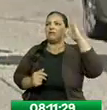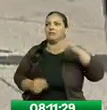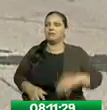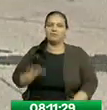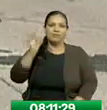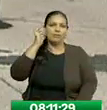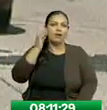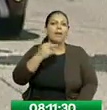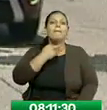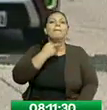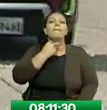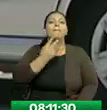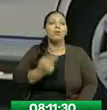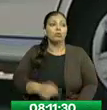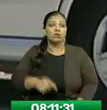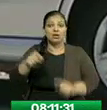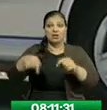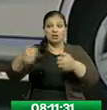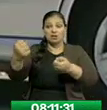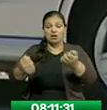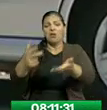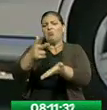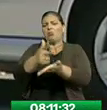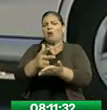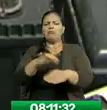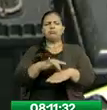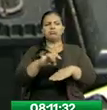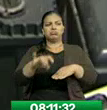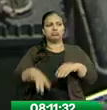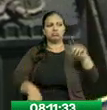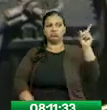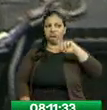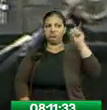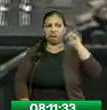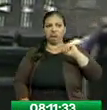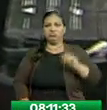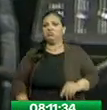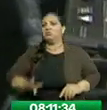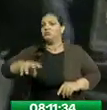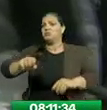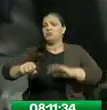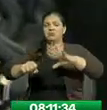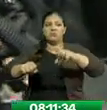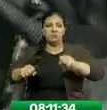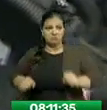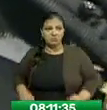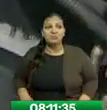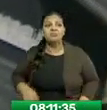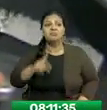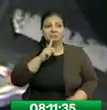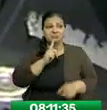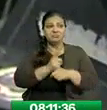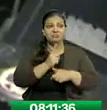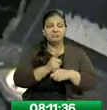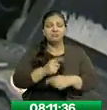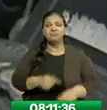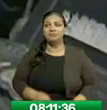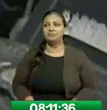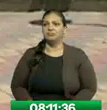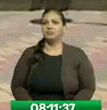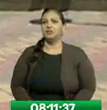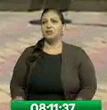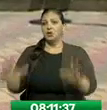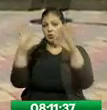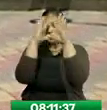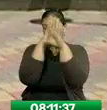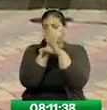porque al ratito ya lo encuentra abierto, se le llevan las cosas, le cierran el carro, se le llevan las llantas en la noche. En